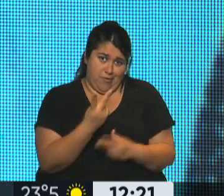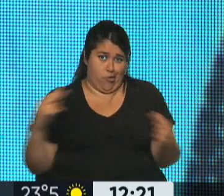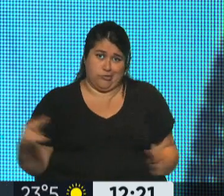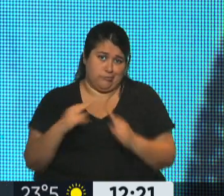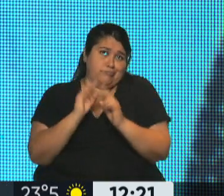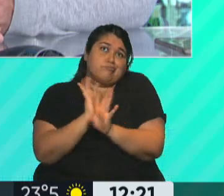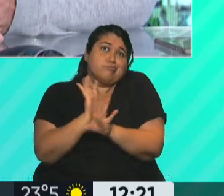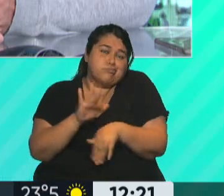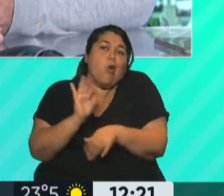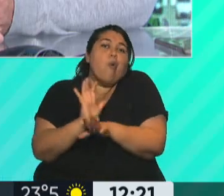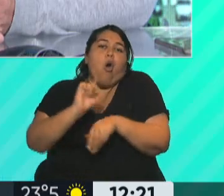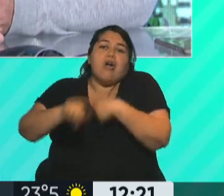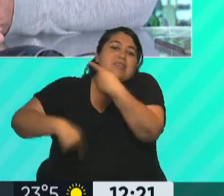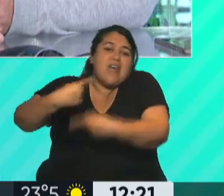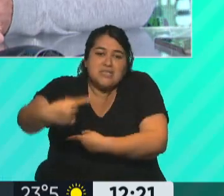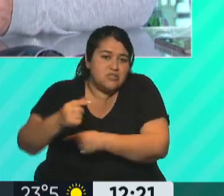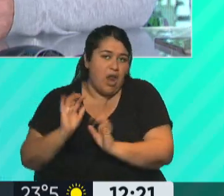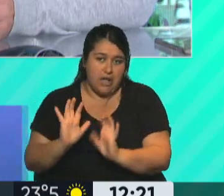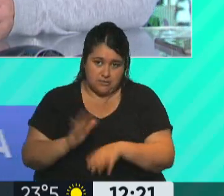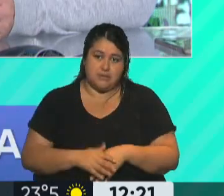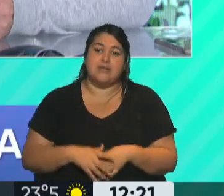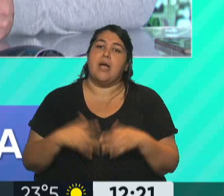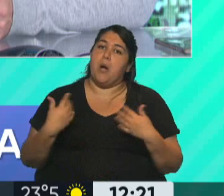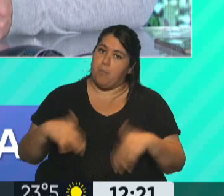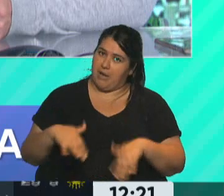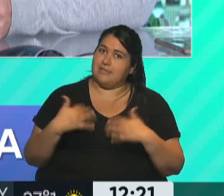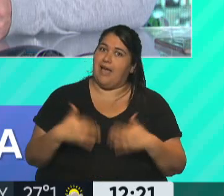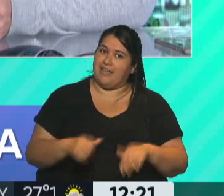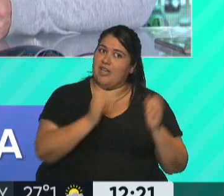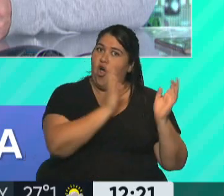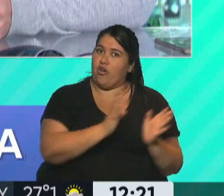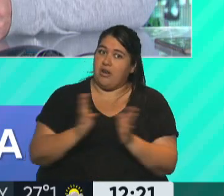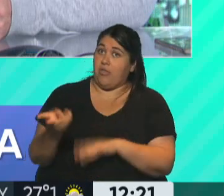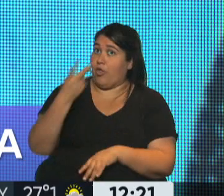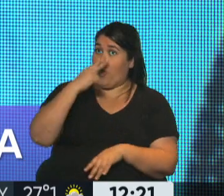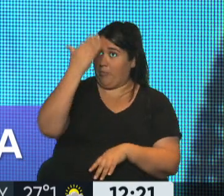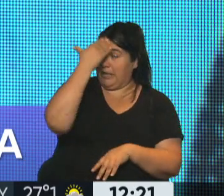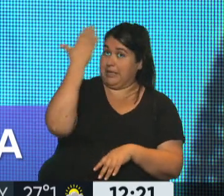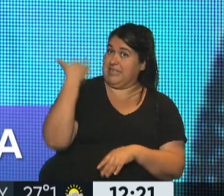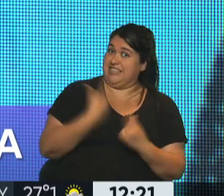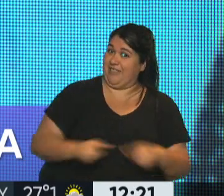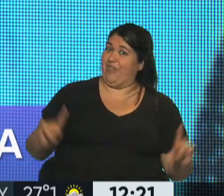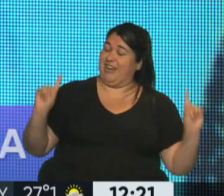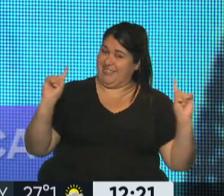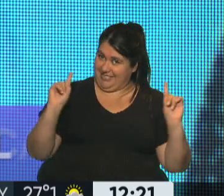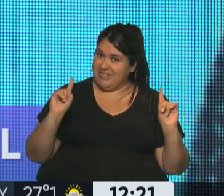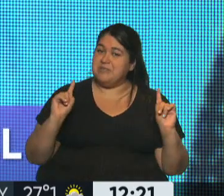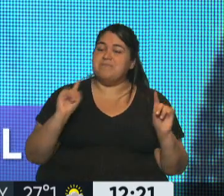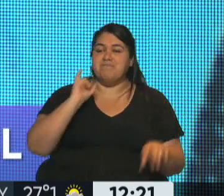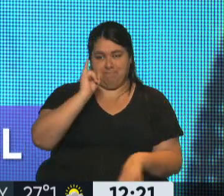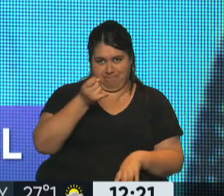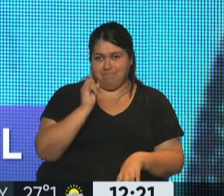¿verdad? Parte de la transición, de hecho está siendo bastante más ordenada de la que fue la del 2015. Bueno, claro, ¿no? Te lo iba a preguntar. Parece que